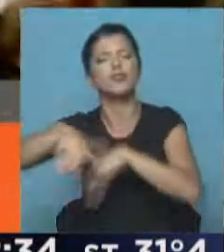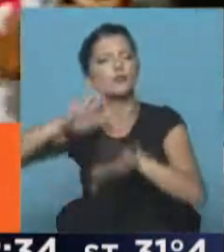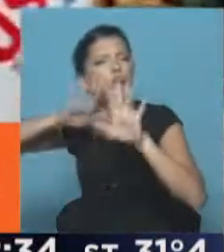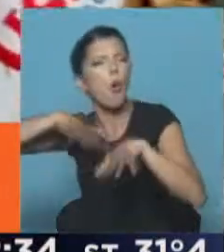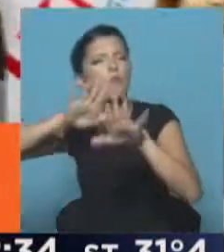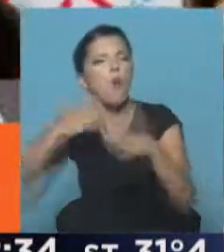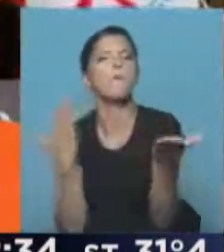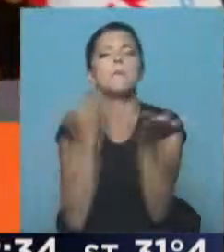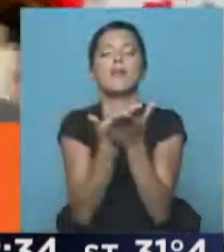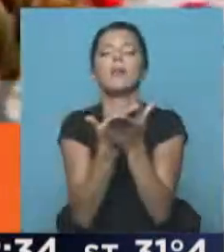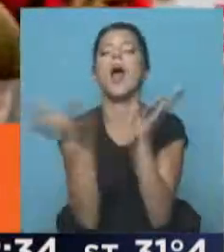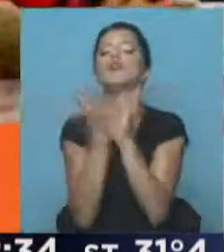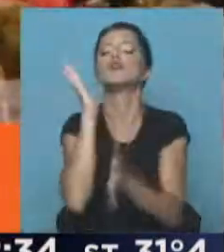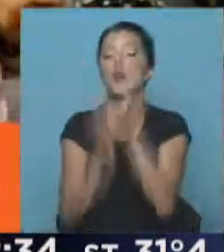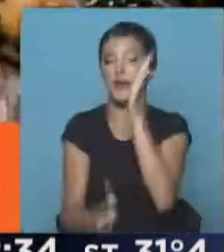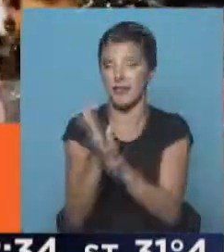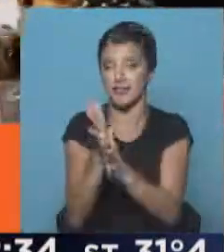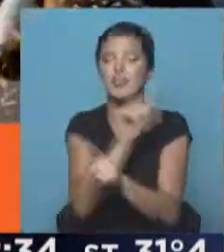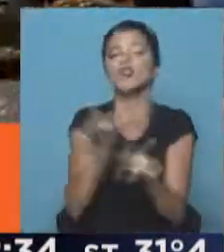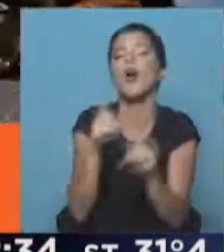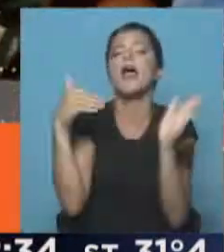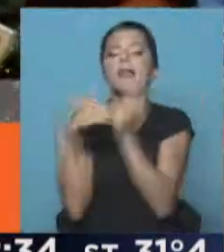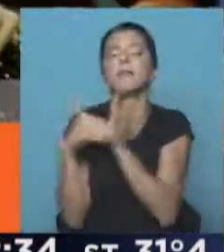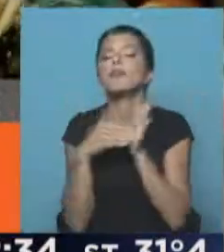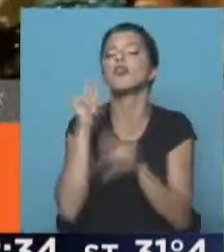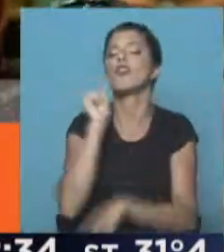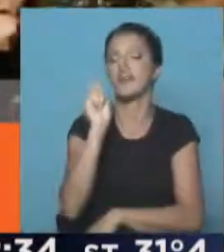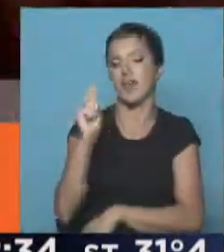sin estar condicionados por su capacidad económica